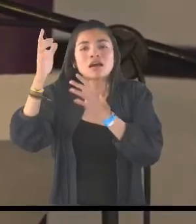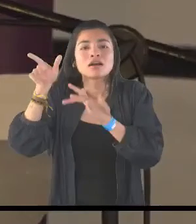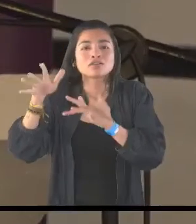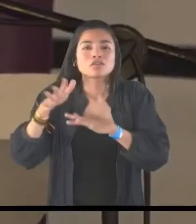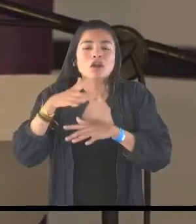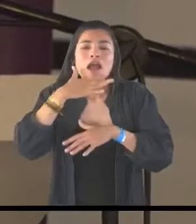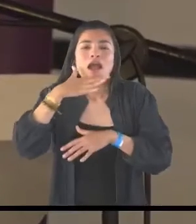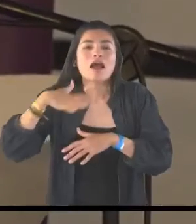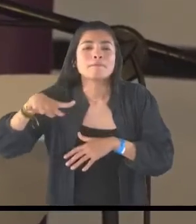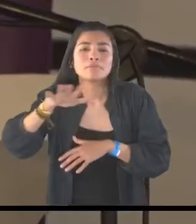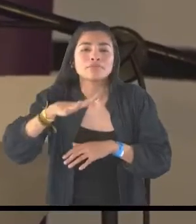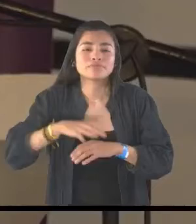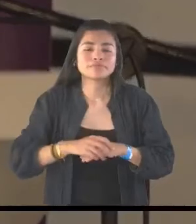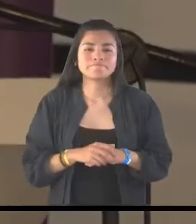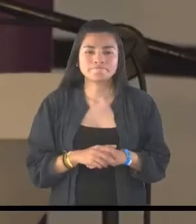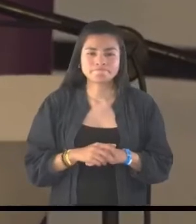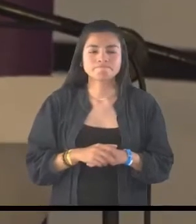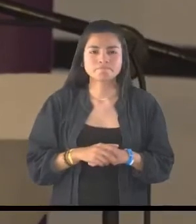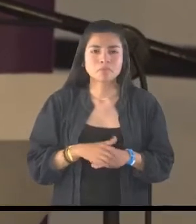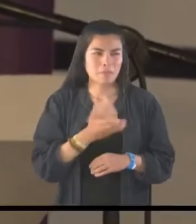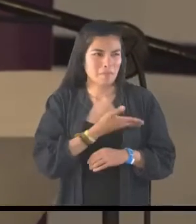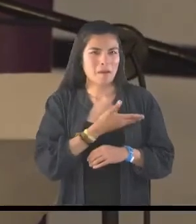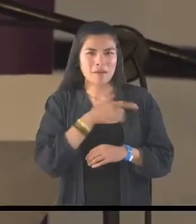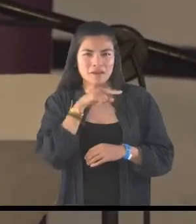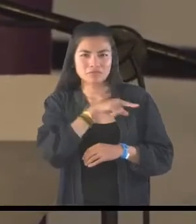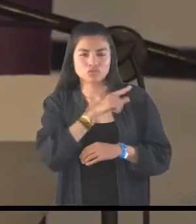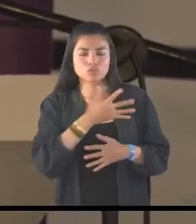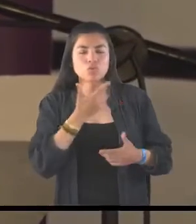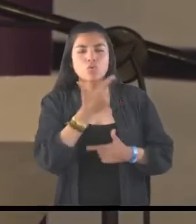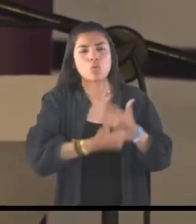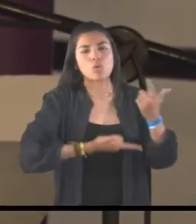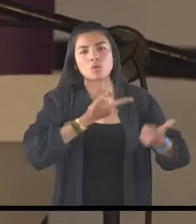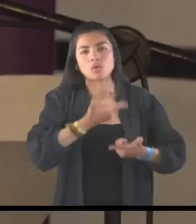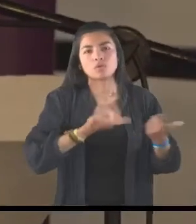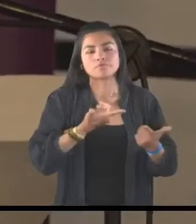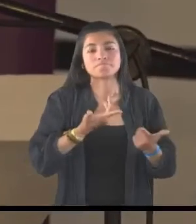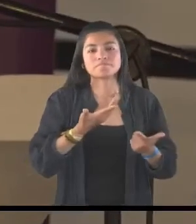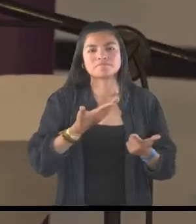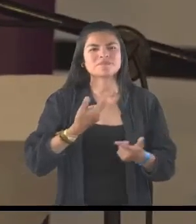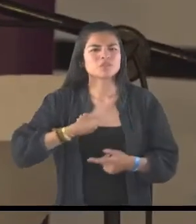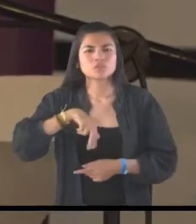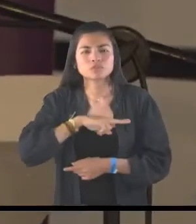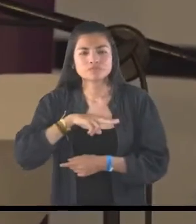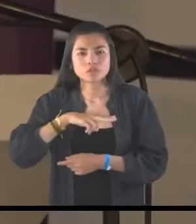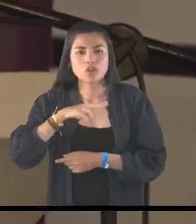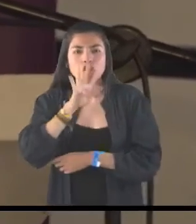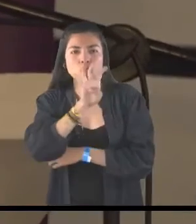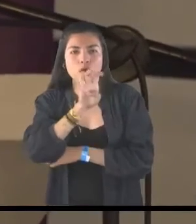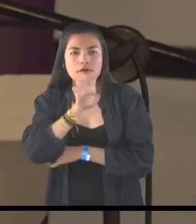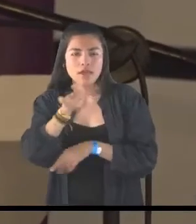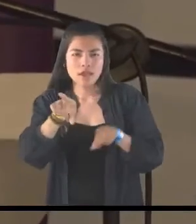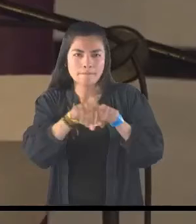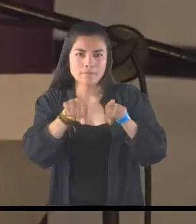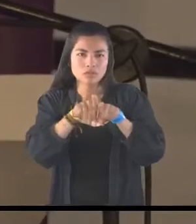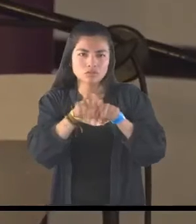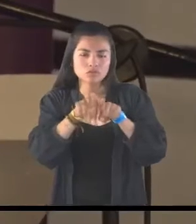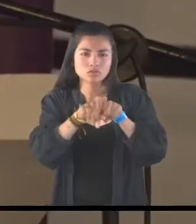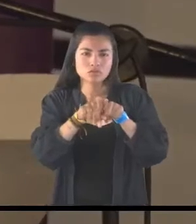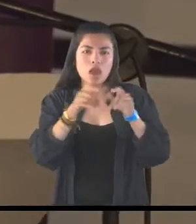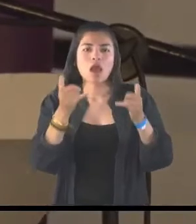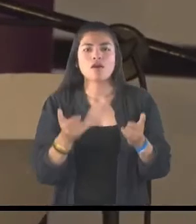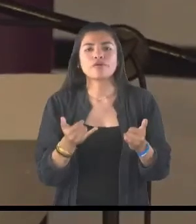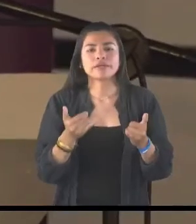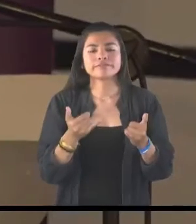sido una mujer demasiado luchadora. Éramos 9 hermanos, quedamos